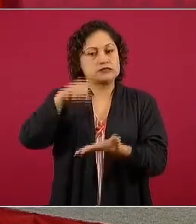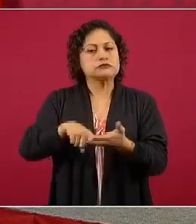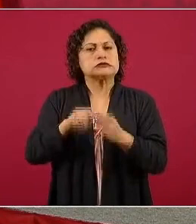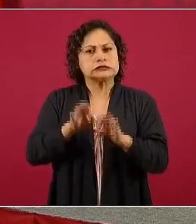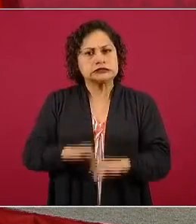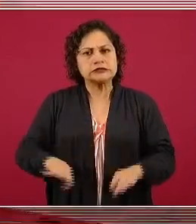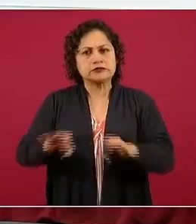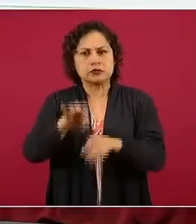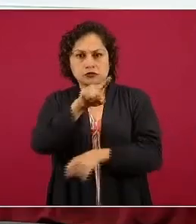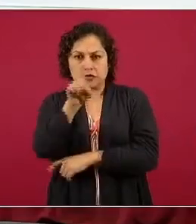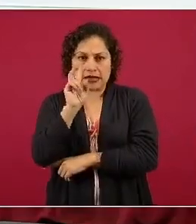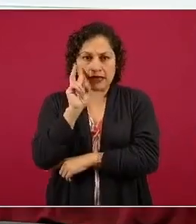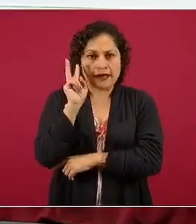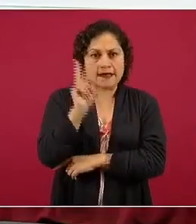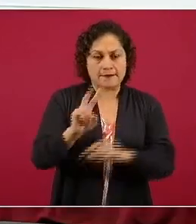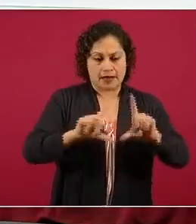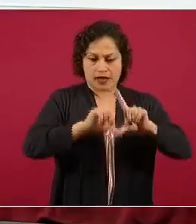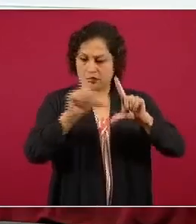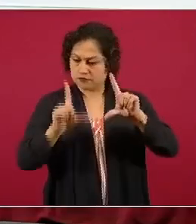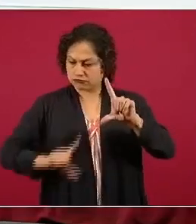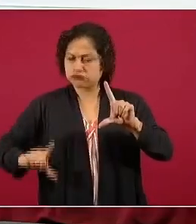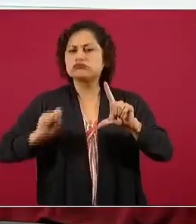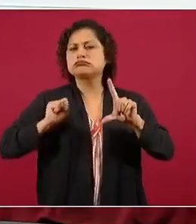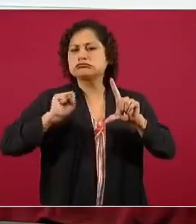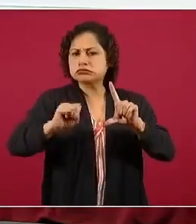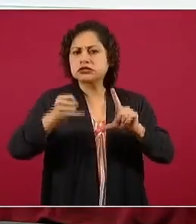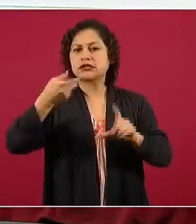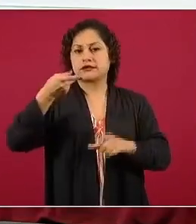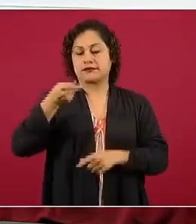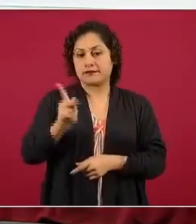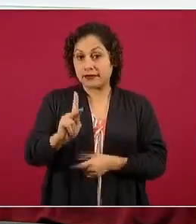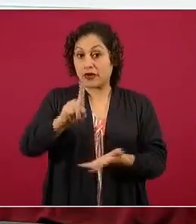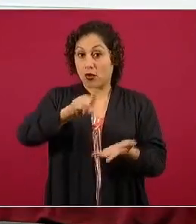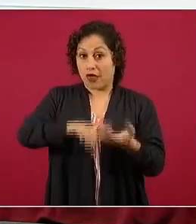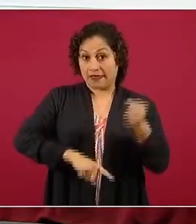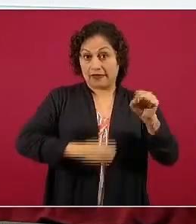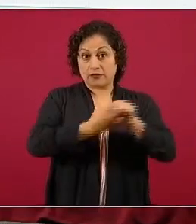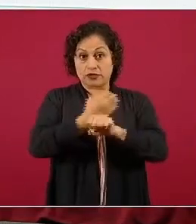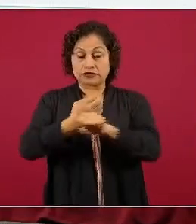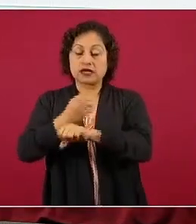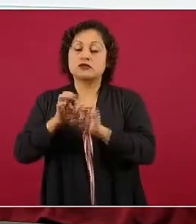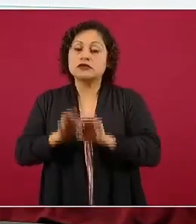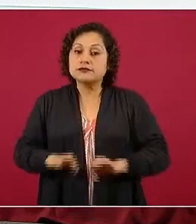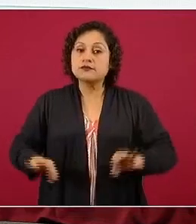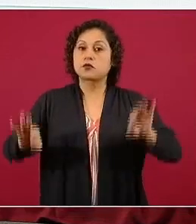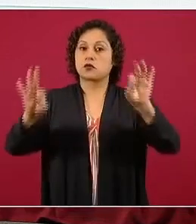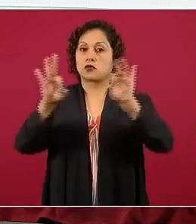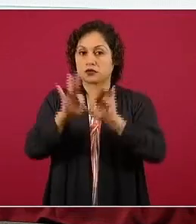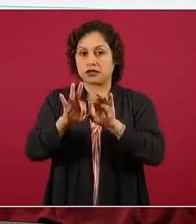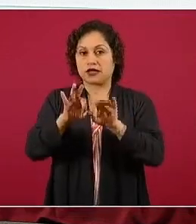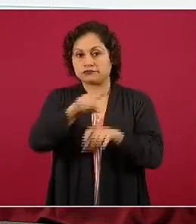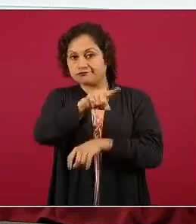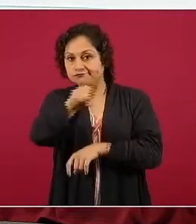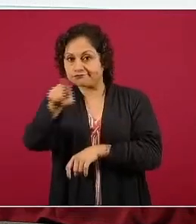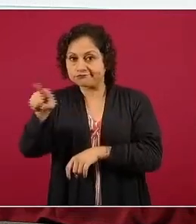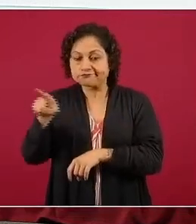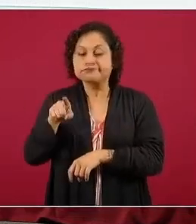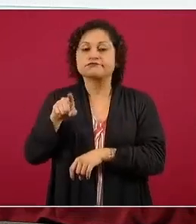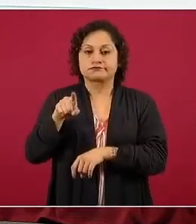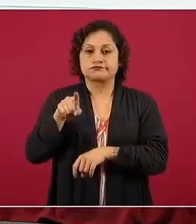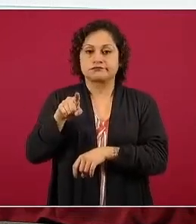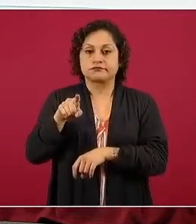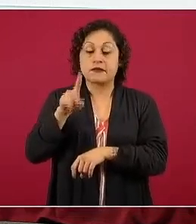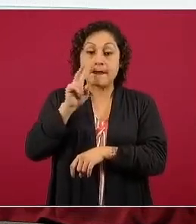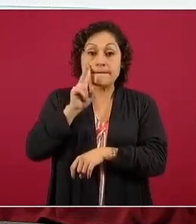la curva nacional, pero también, dado que esto es una descripción de todo el país, es importante que también en cada una de las entidades